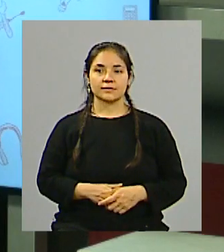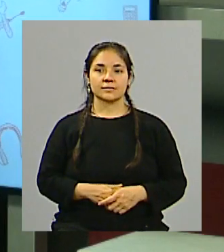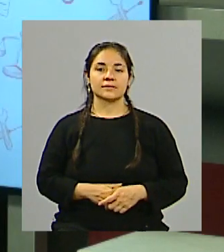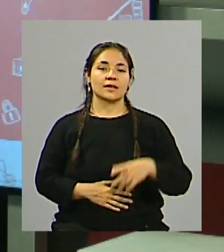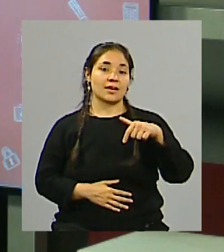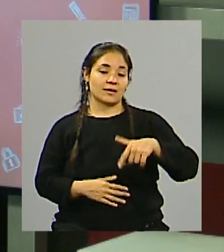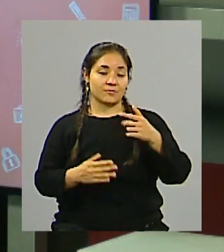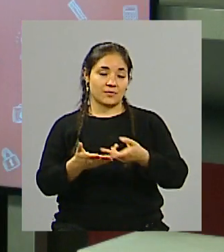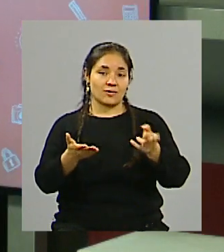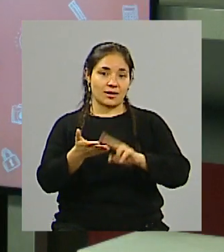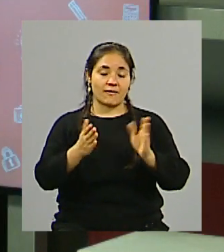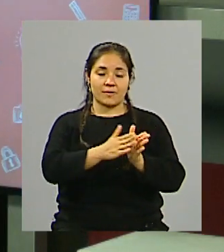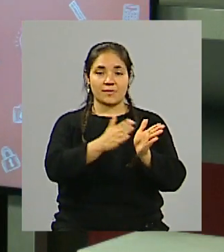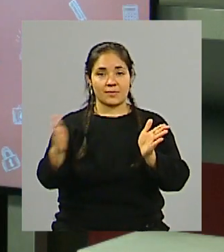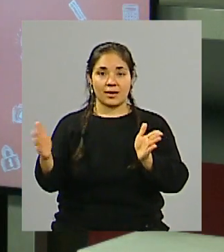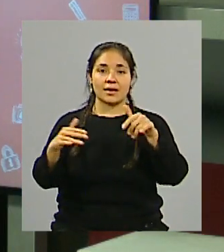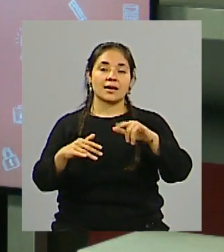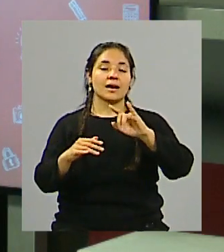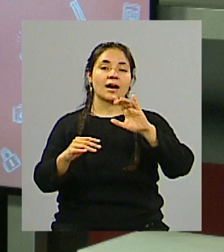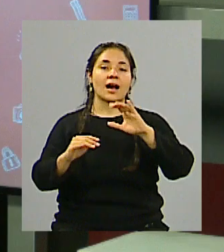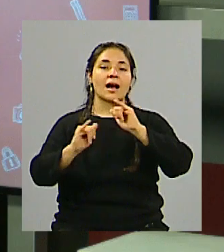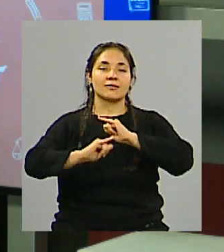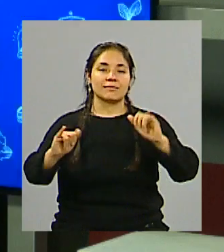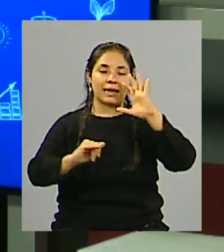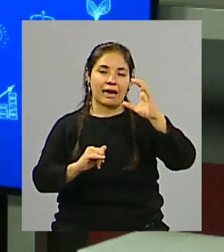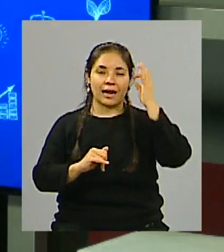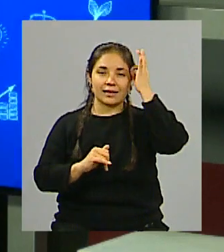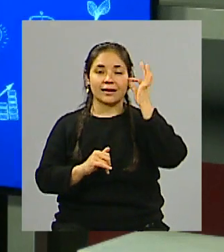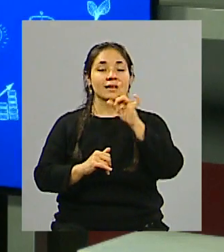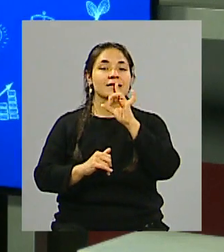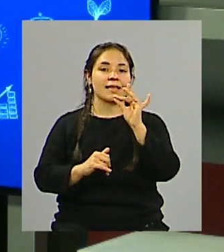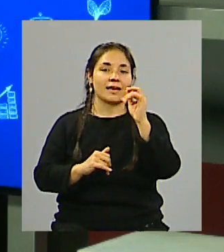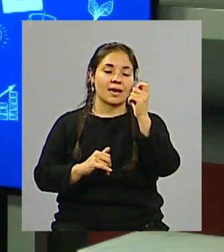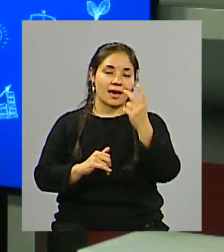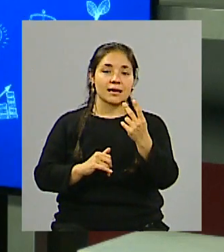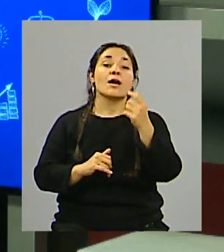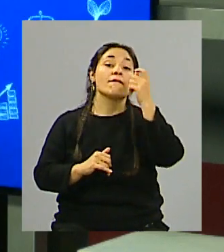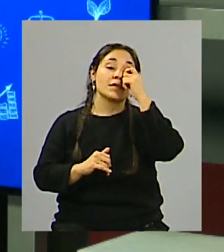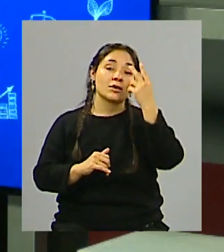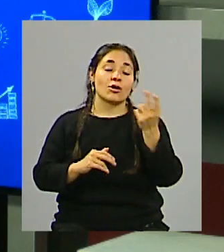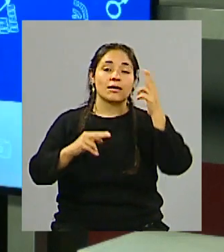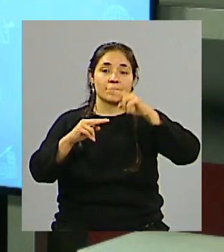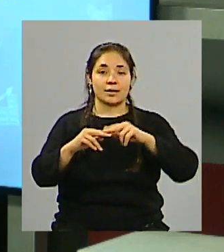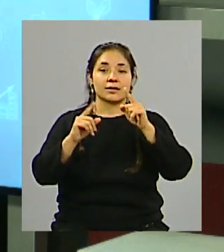Bueno, aquí estamos nuevamente en Apuntes con ustedes a través del 30 de la TDA, 22 de Supercanal HD y en